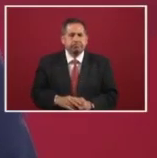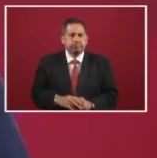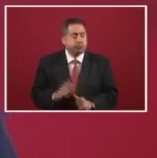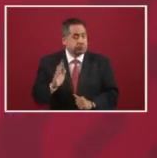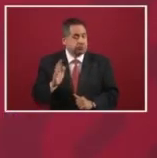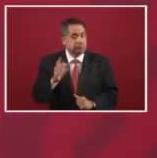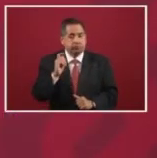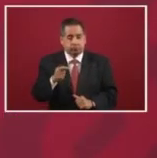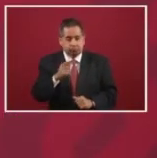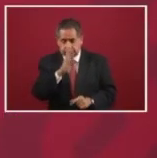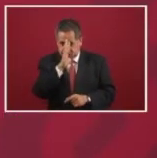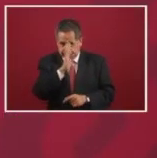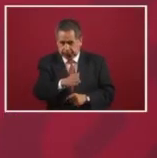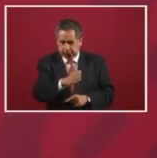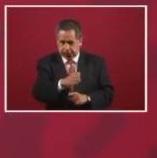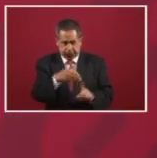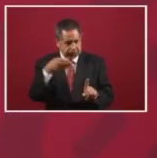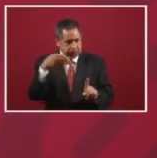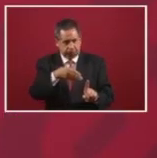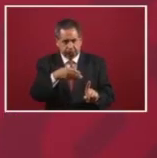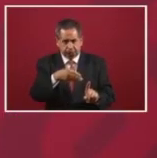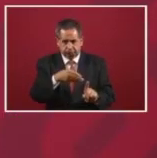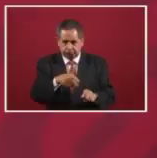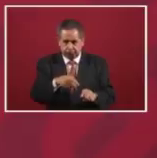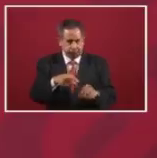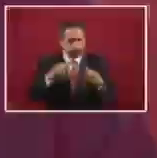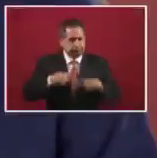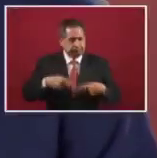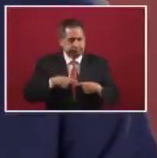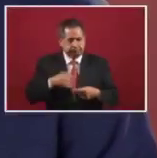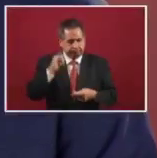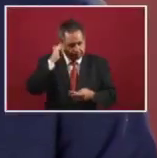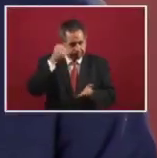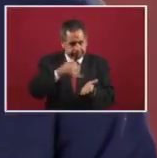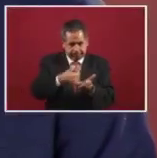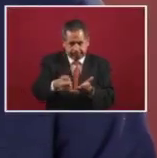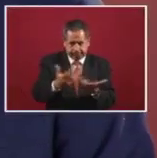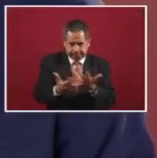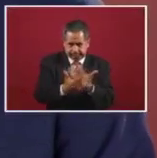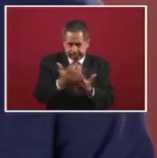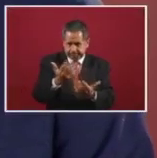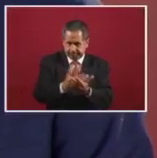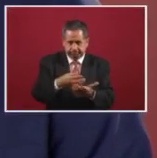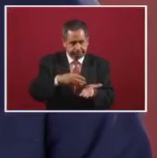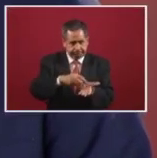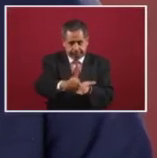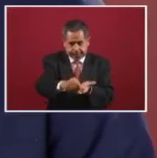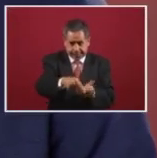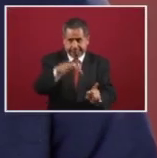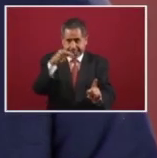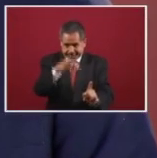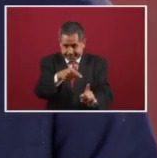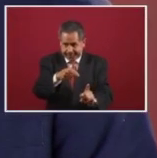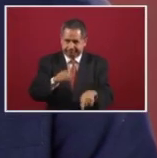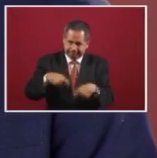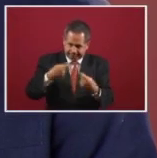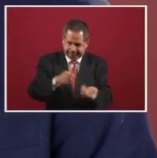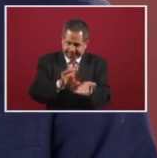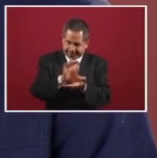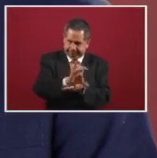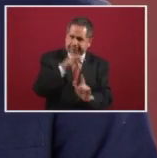Es directo al productor, al ejidatario, al pequeño propietario,